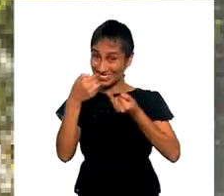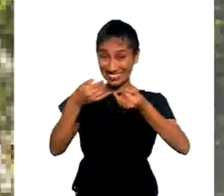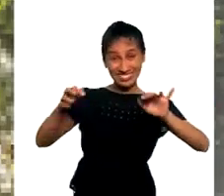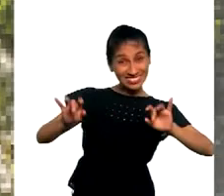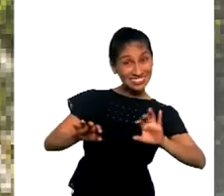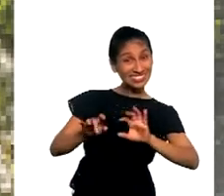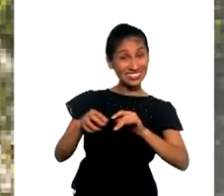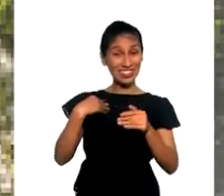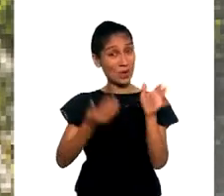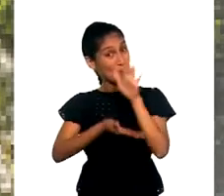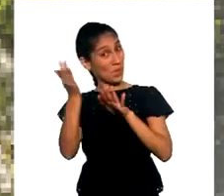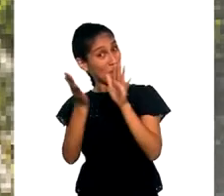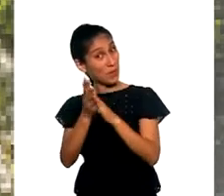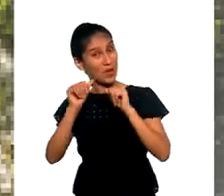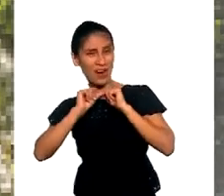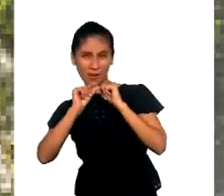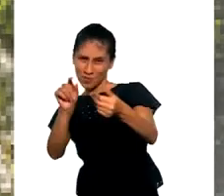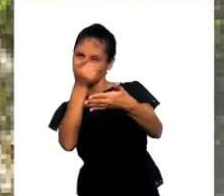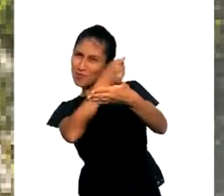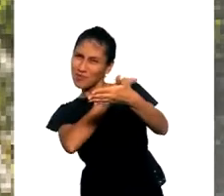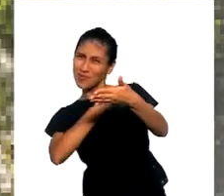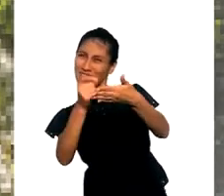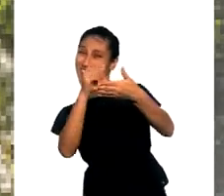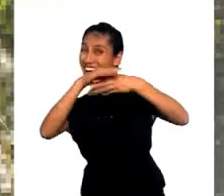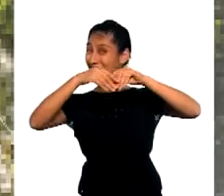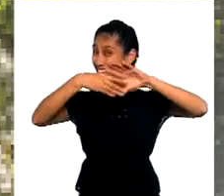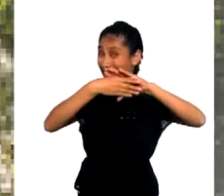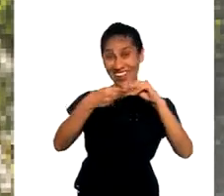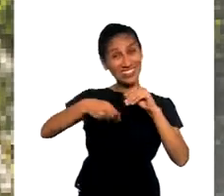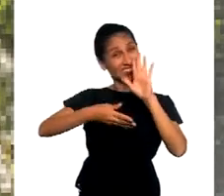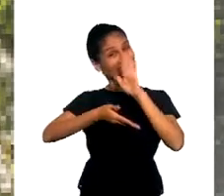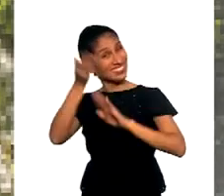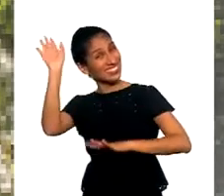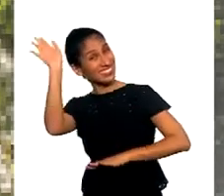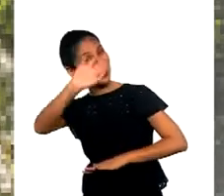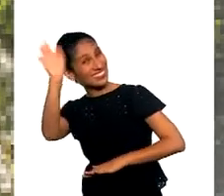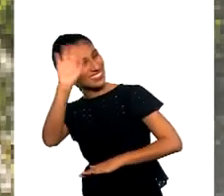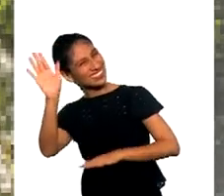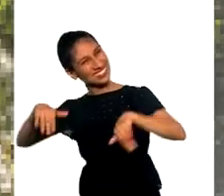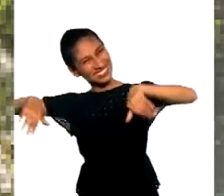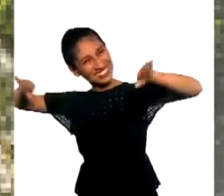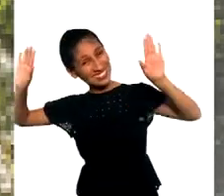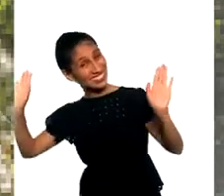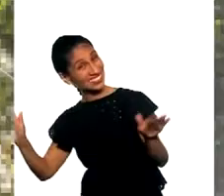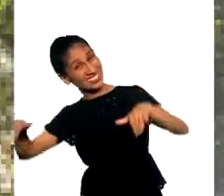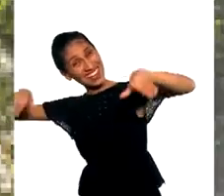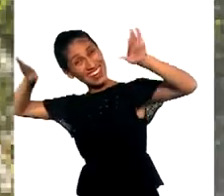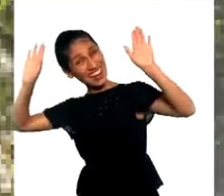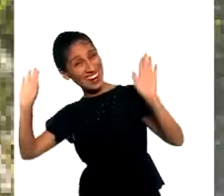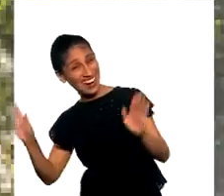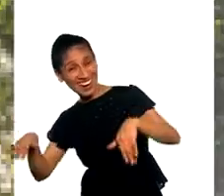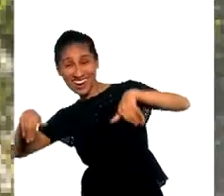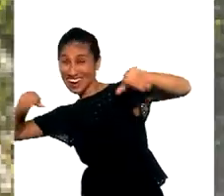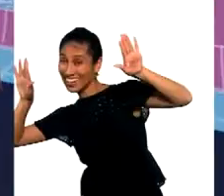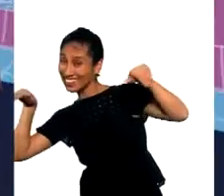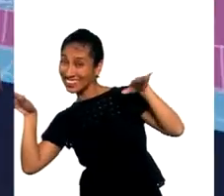de no irme a seguir escribiendo hasta la próxima mi caridad te ching